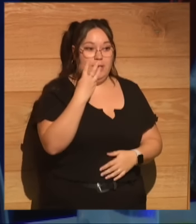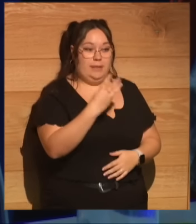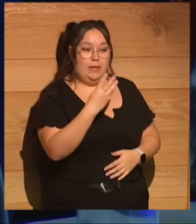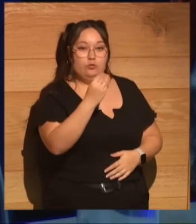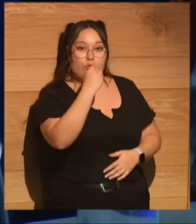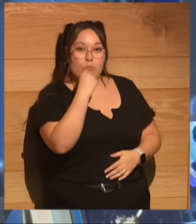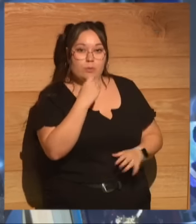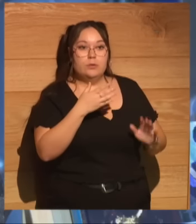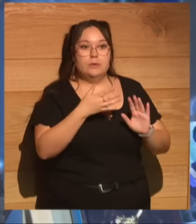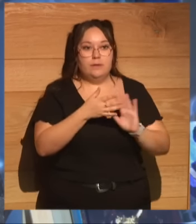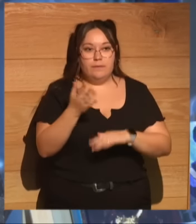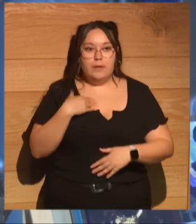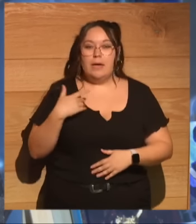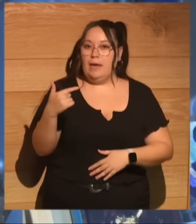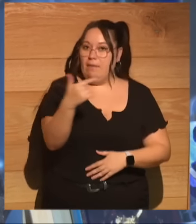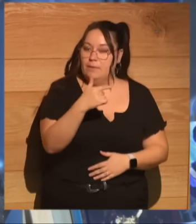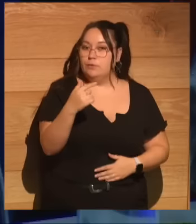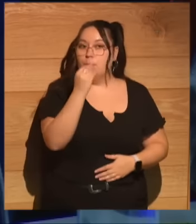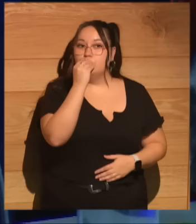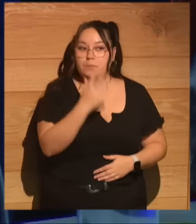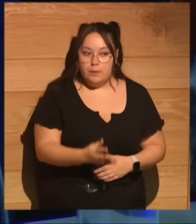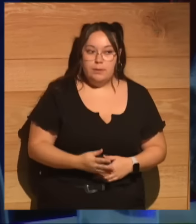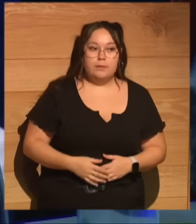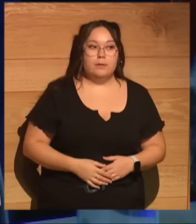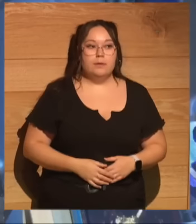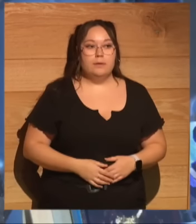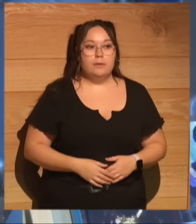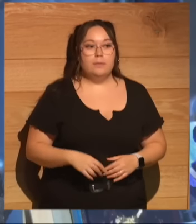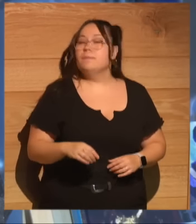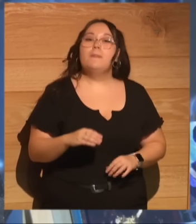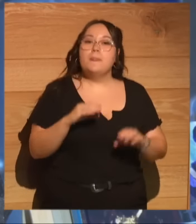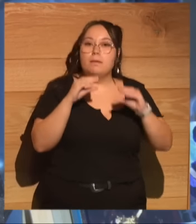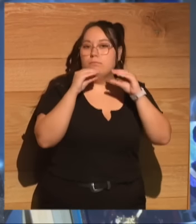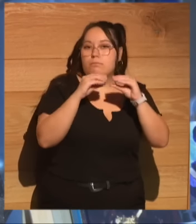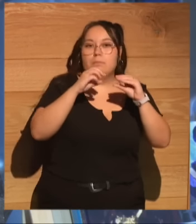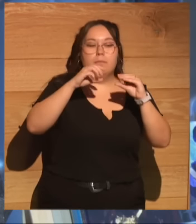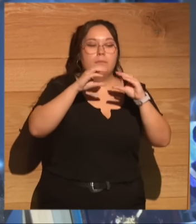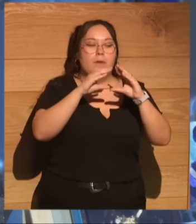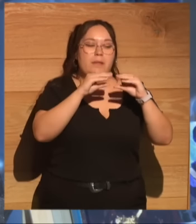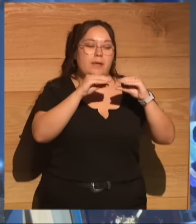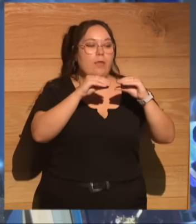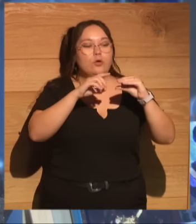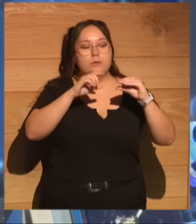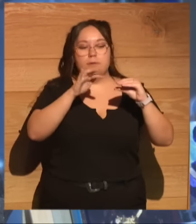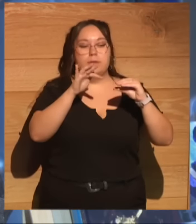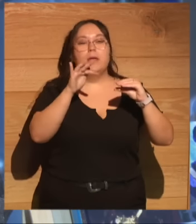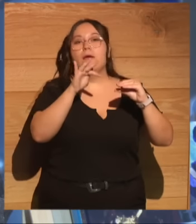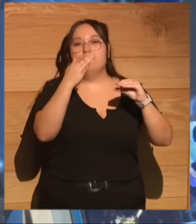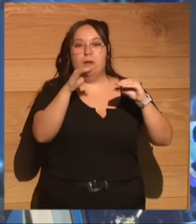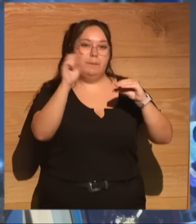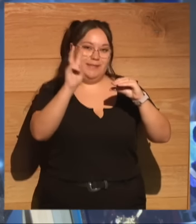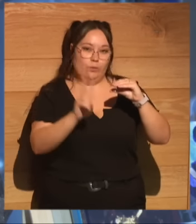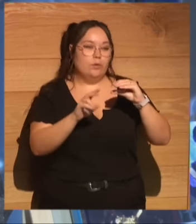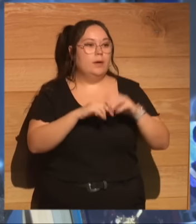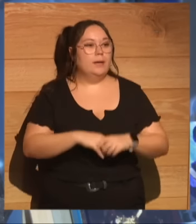lo tanto da bien la división. Sí. La perfecta. De mantecados... De Felipe II. Felipe II,